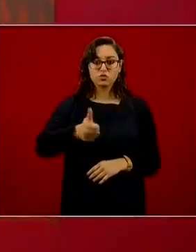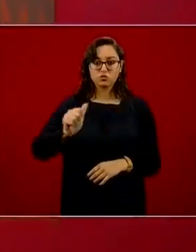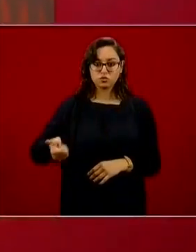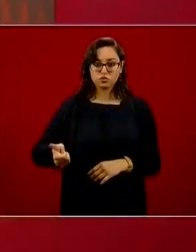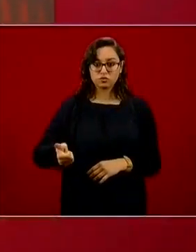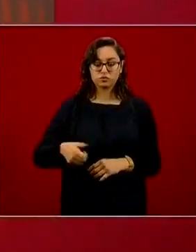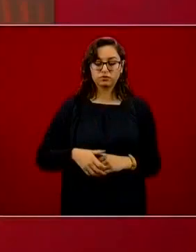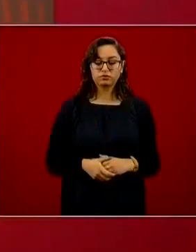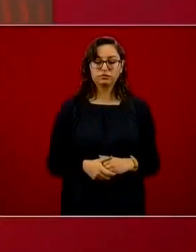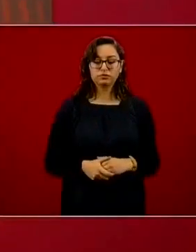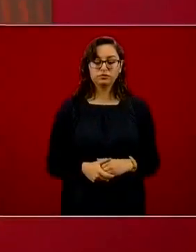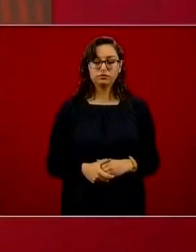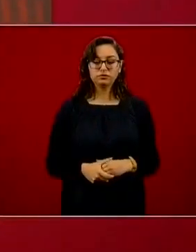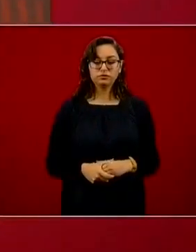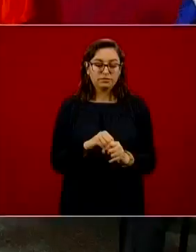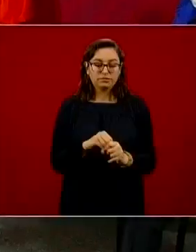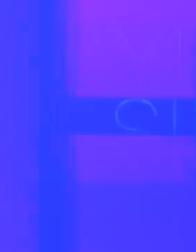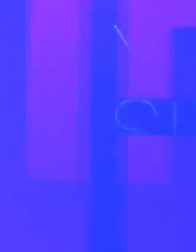en el sexenio